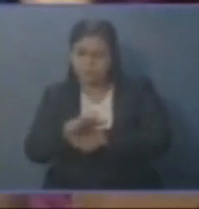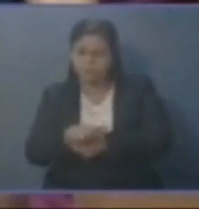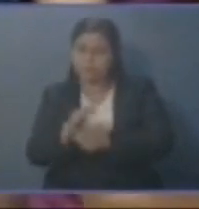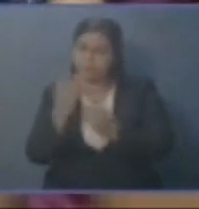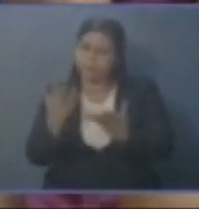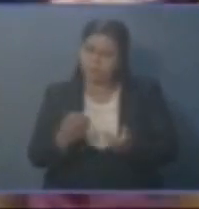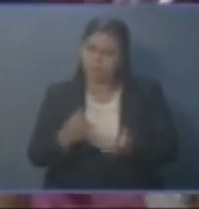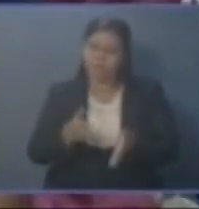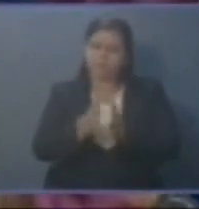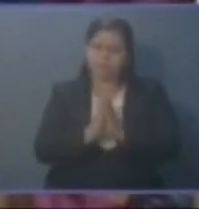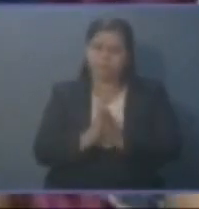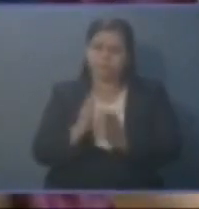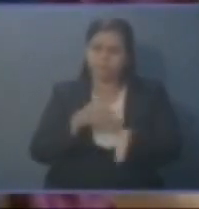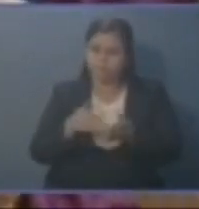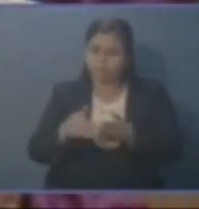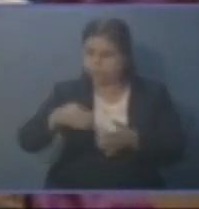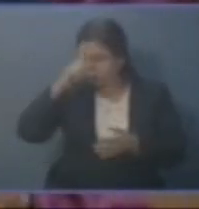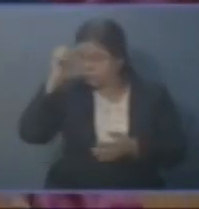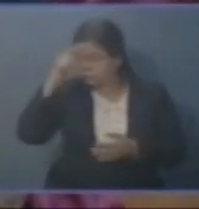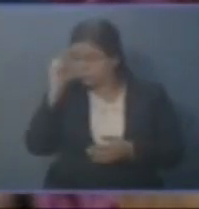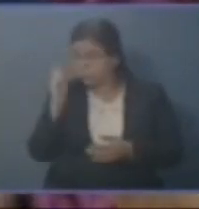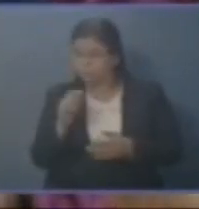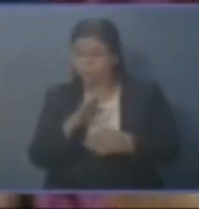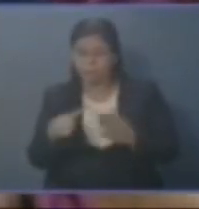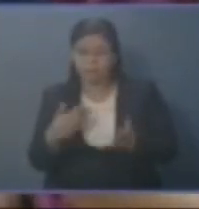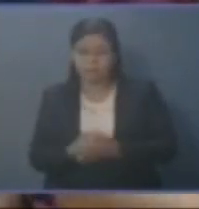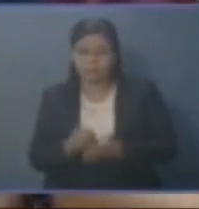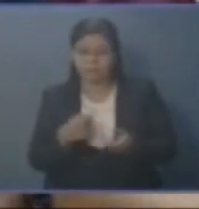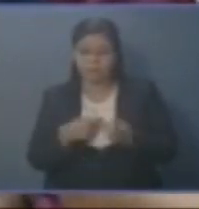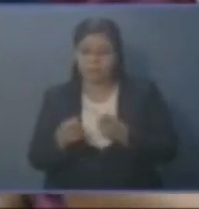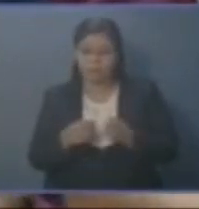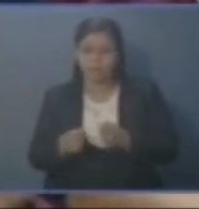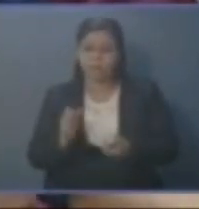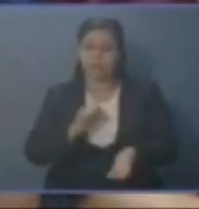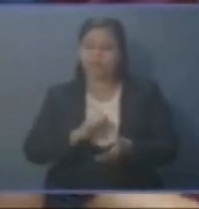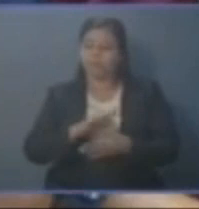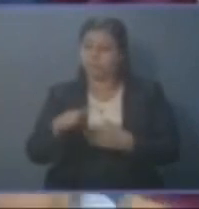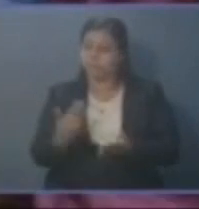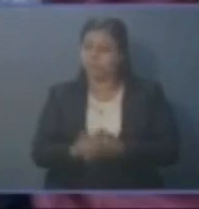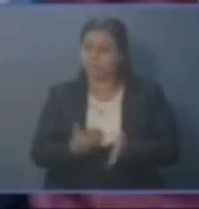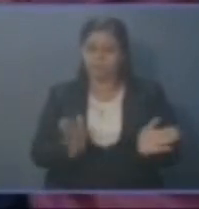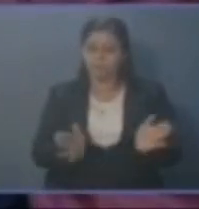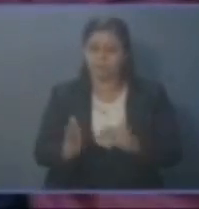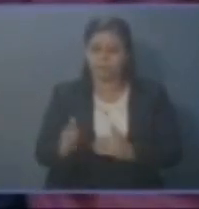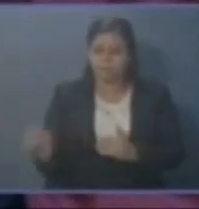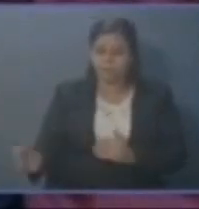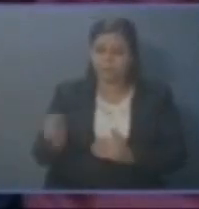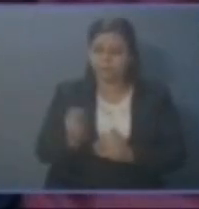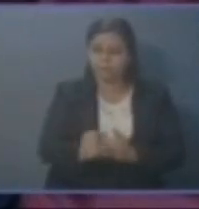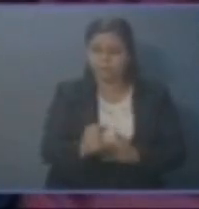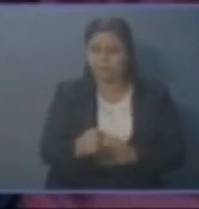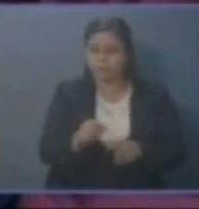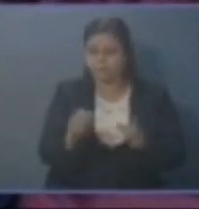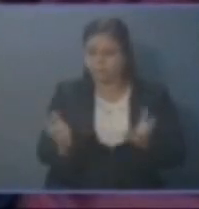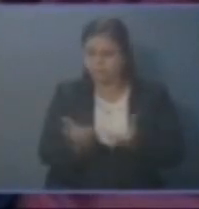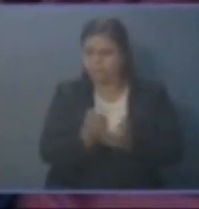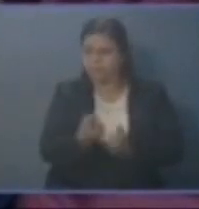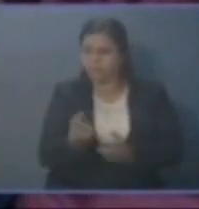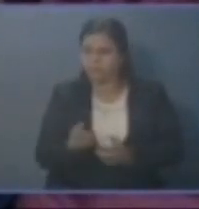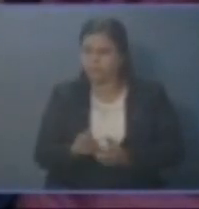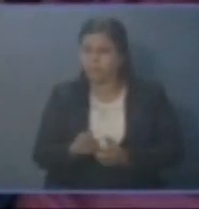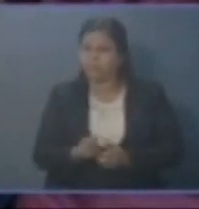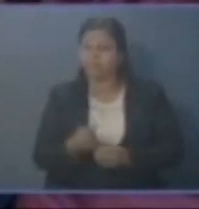solicitamos comenzar a trabajar en el manejo que estaba dando en los centros, así llamados centros de contención, en el